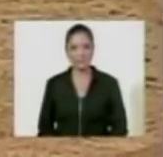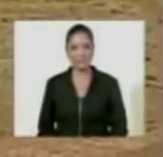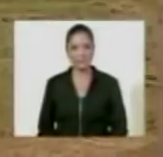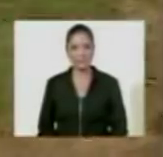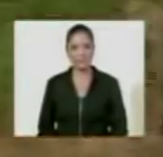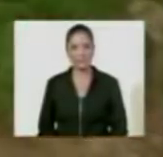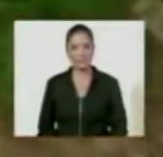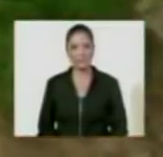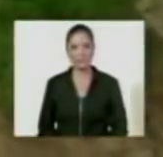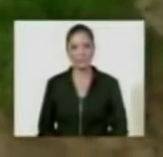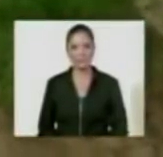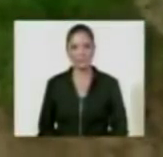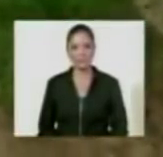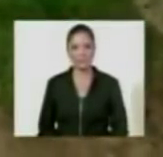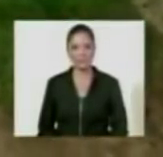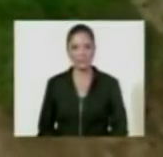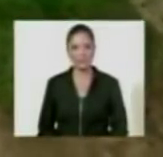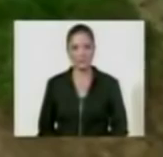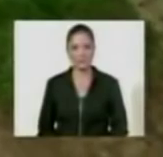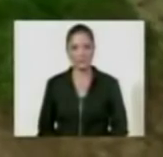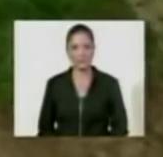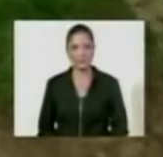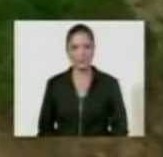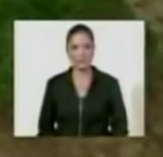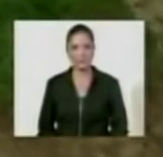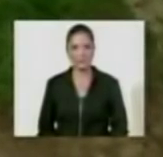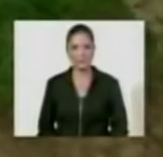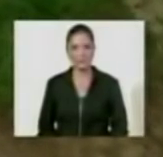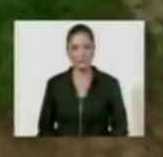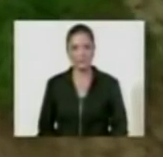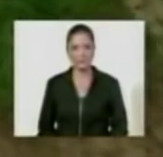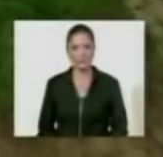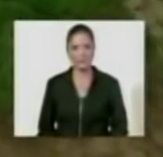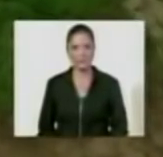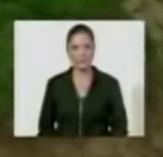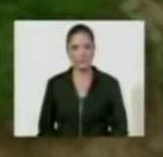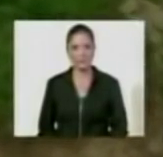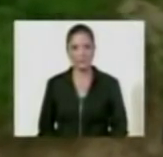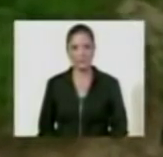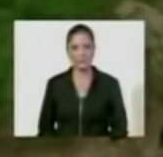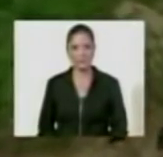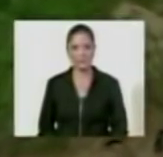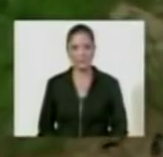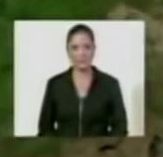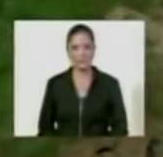Thank you.